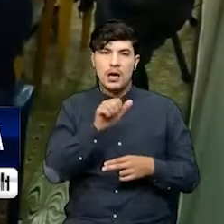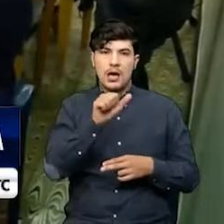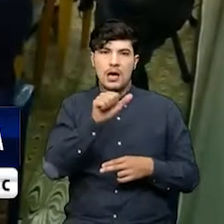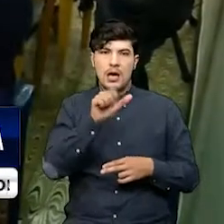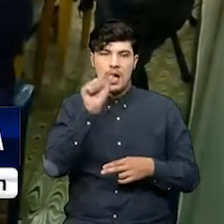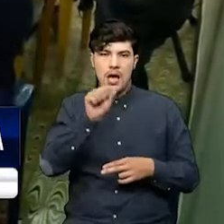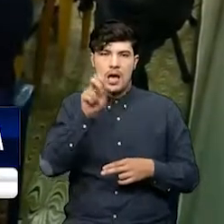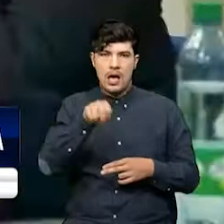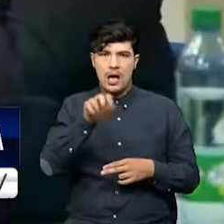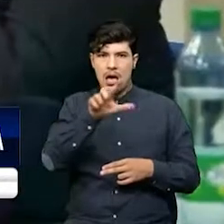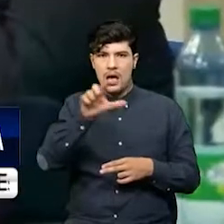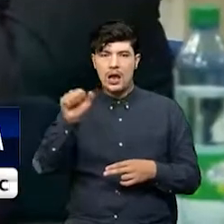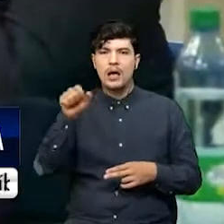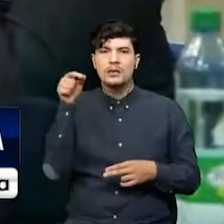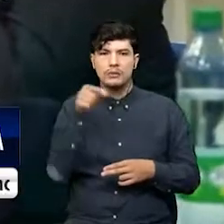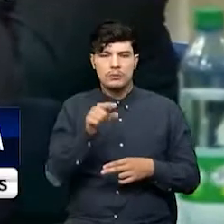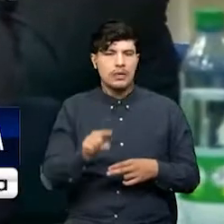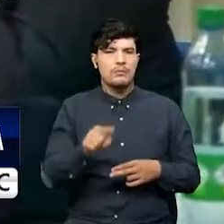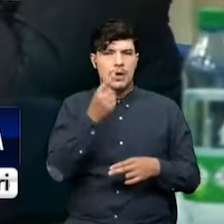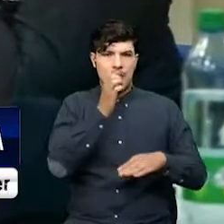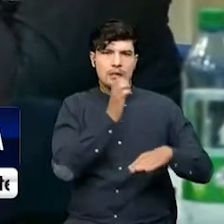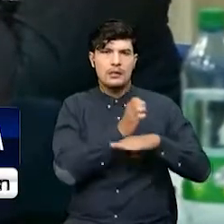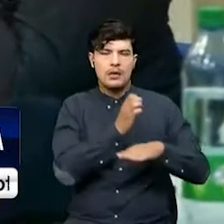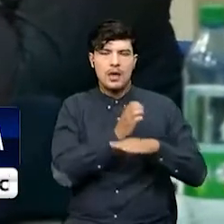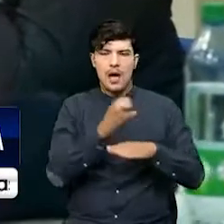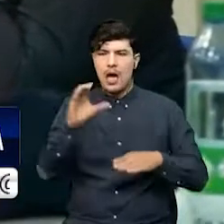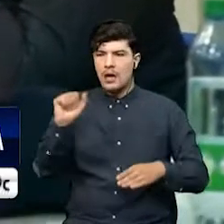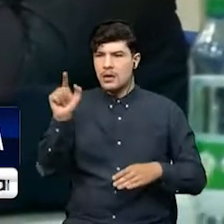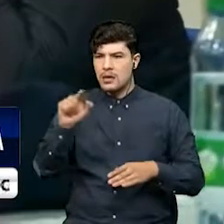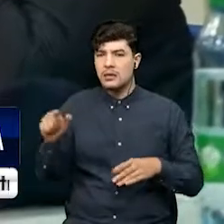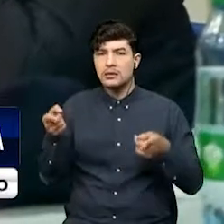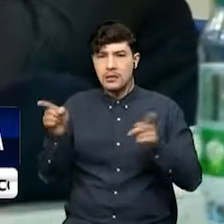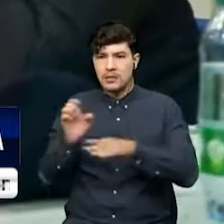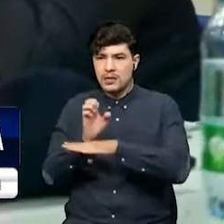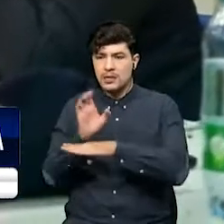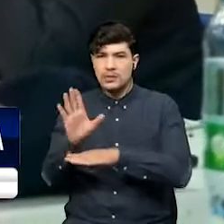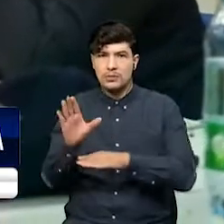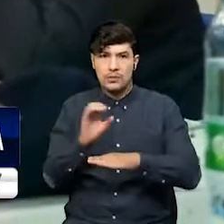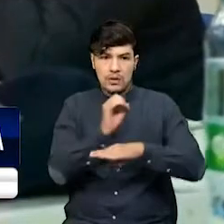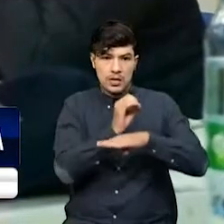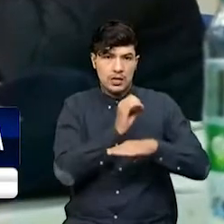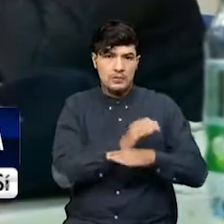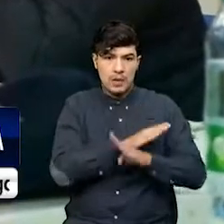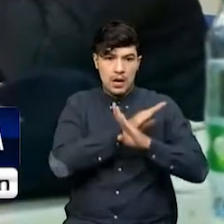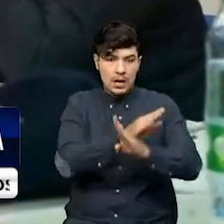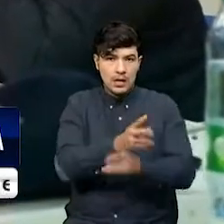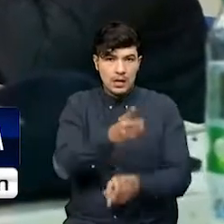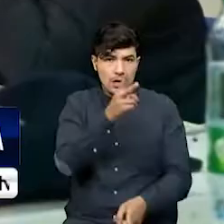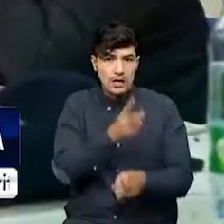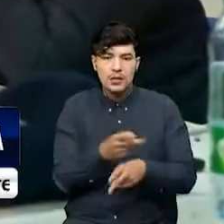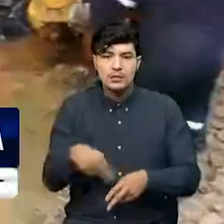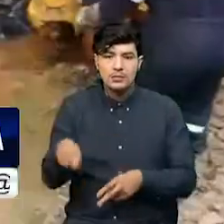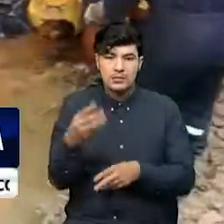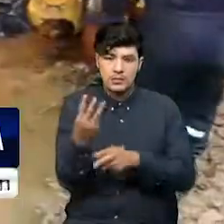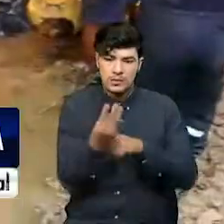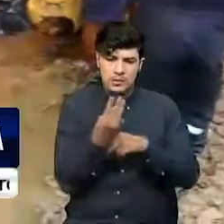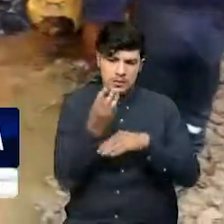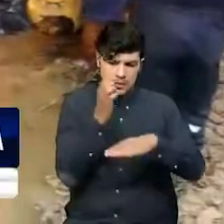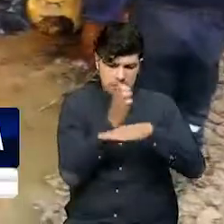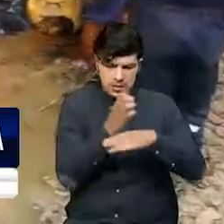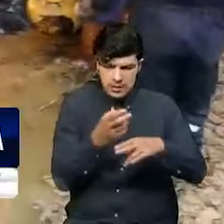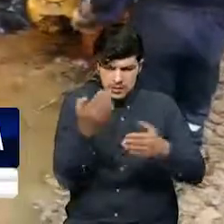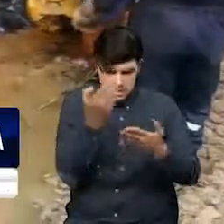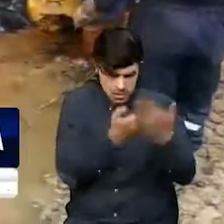ambientales conocida como 'la a la casa y los organismos de riesgo quienes tendrán a cargo la investigación para sancionar